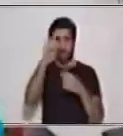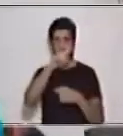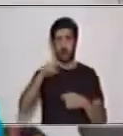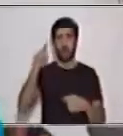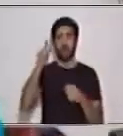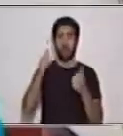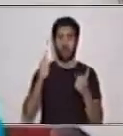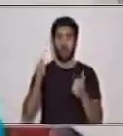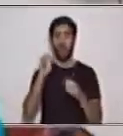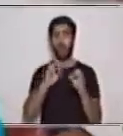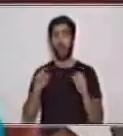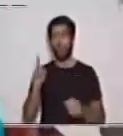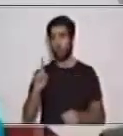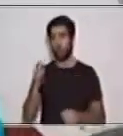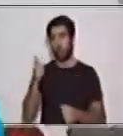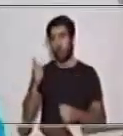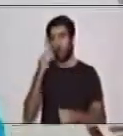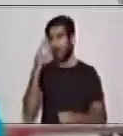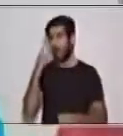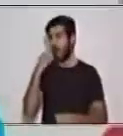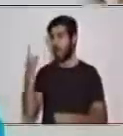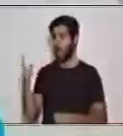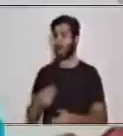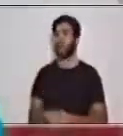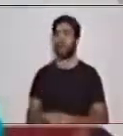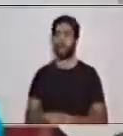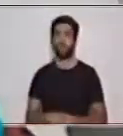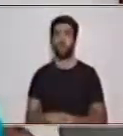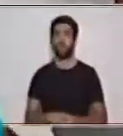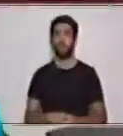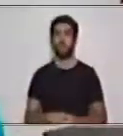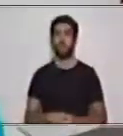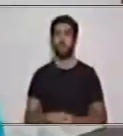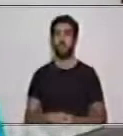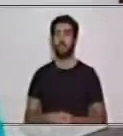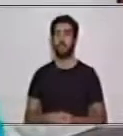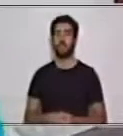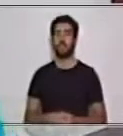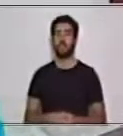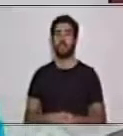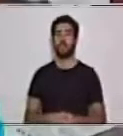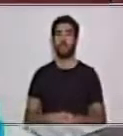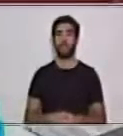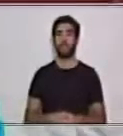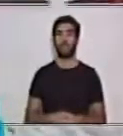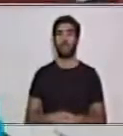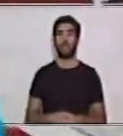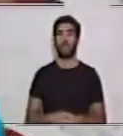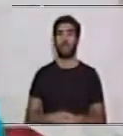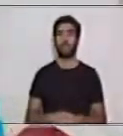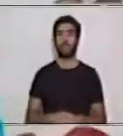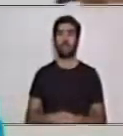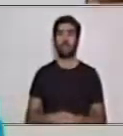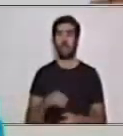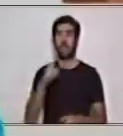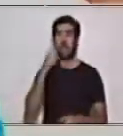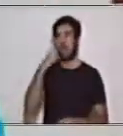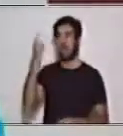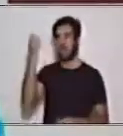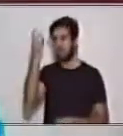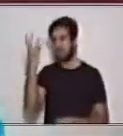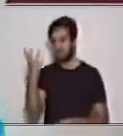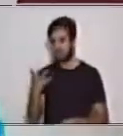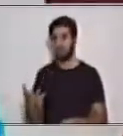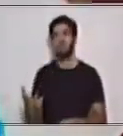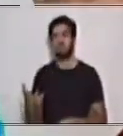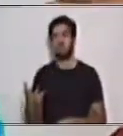5, 25. 27. ¿Sí? 5 por 4, 20. Más 2, 22. Sí, creo que tenemos